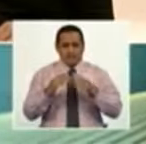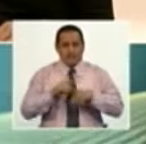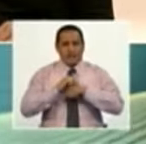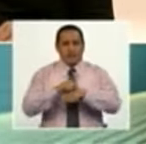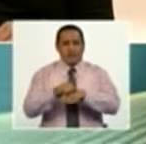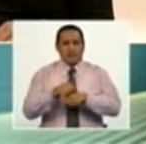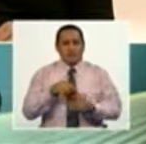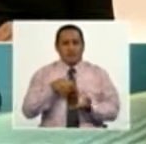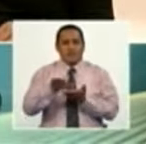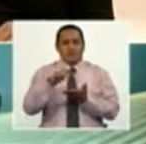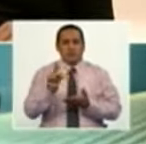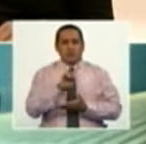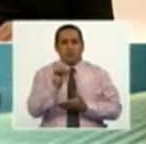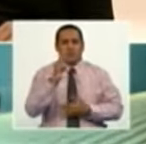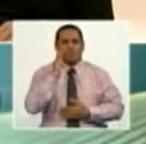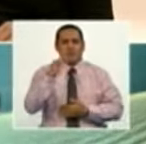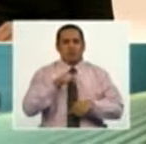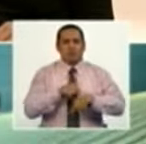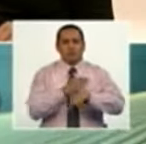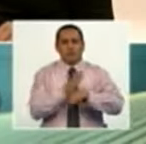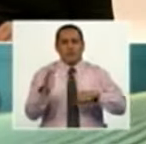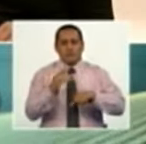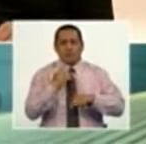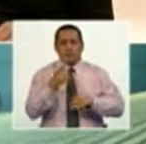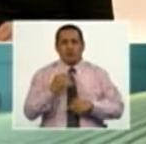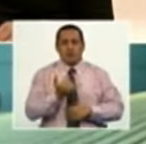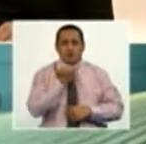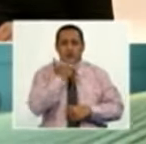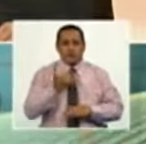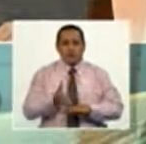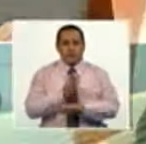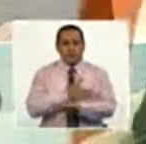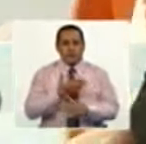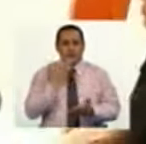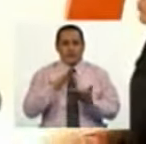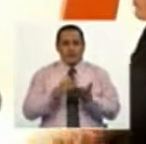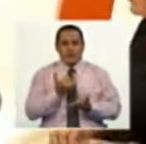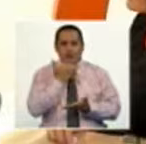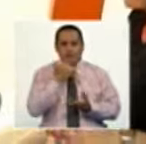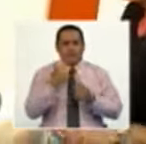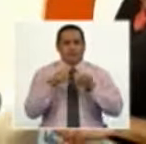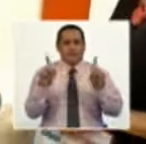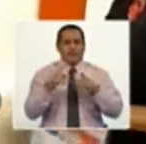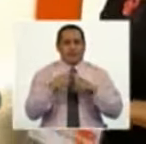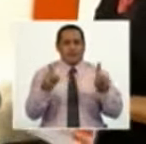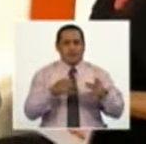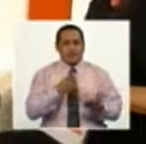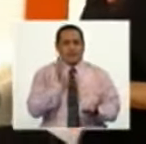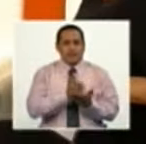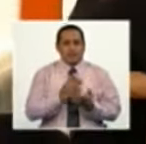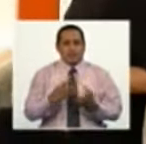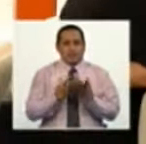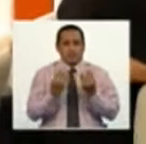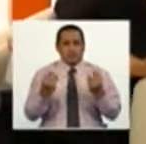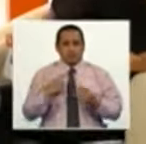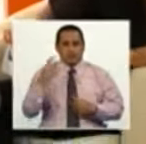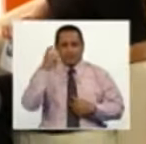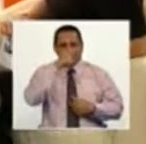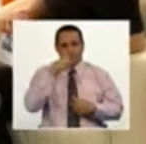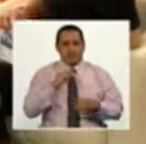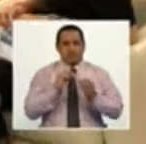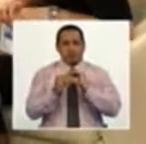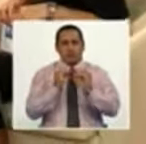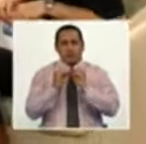en la inmediatez, en el despido, no establece plazo alguno. Y ello es correcto, porque las faltas son diferentes, ¿no? A mayor complejidad de la falta